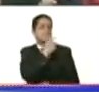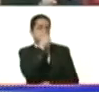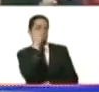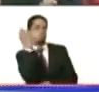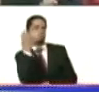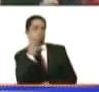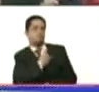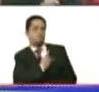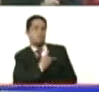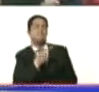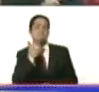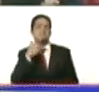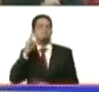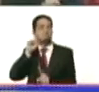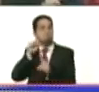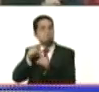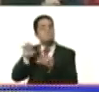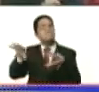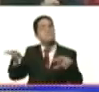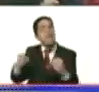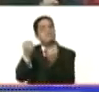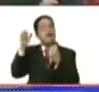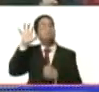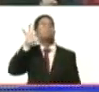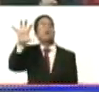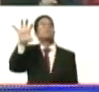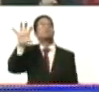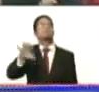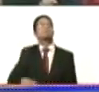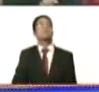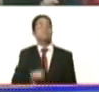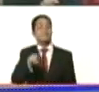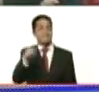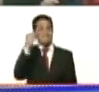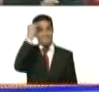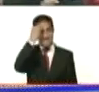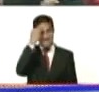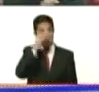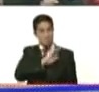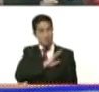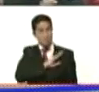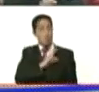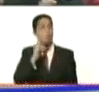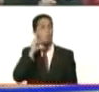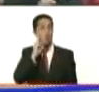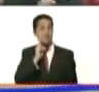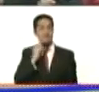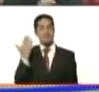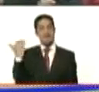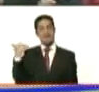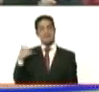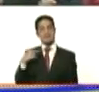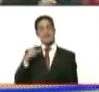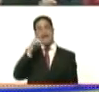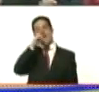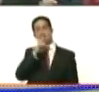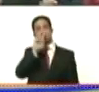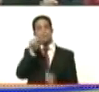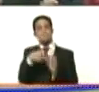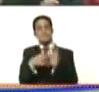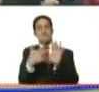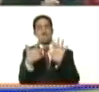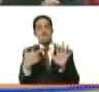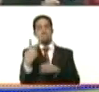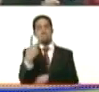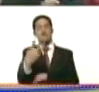Y aquel pensamiento que brilló también del Bolívar de 1829,